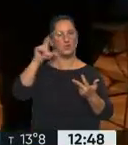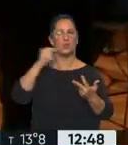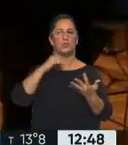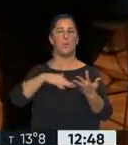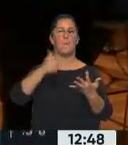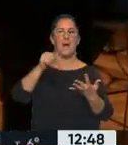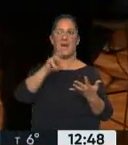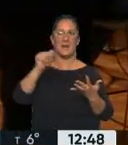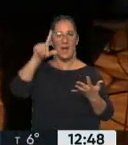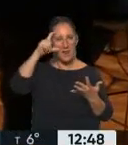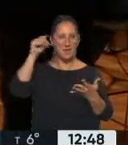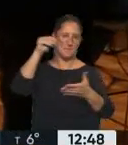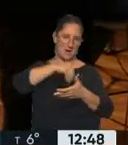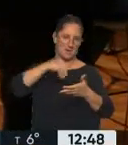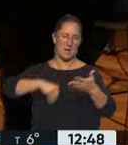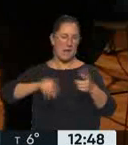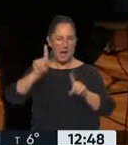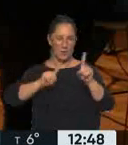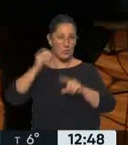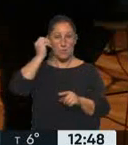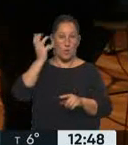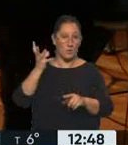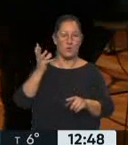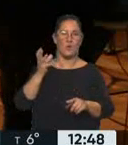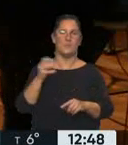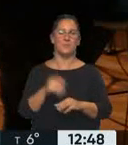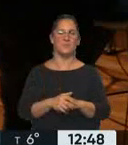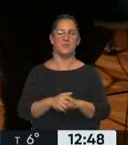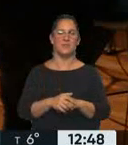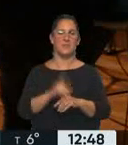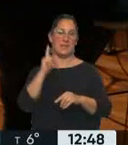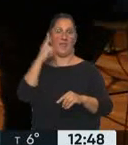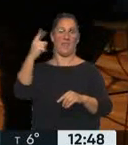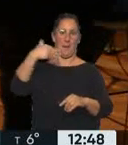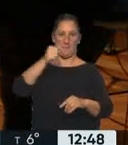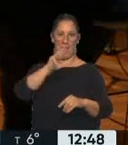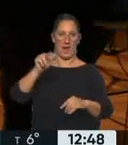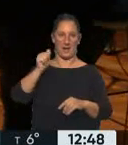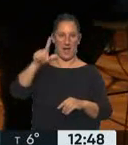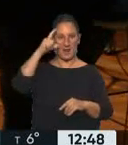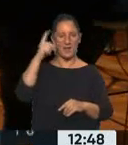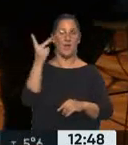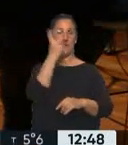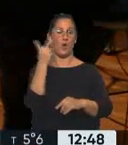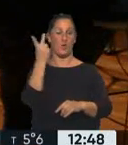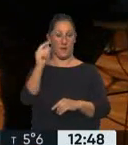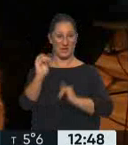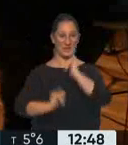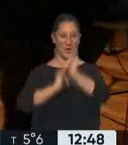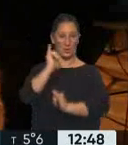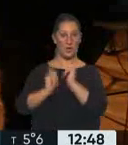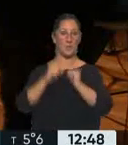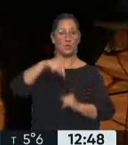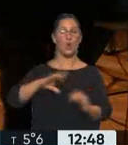Federico Marrale también, entre otros, me estoy olvidando algunos, Federico Marrale, que es quien aportó la idea. Y ya que hablamos de 2:20, hoy, esta noche,